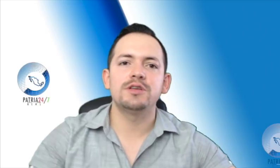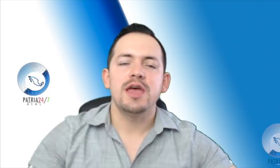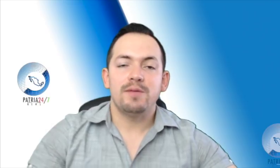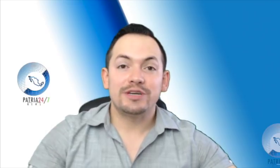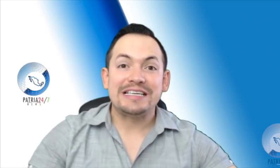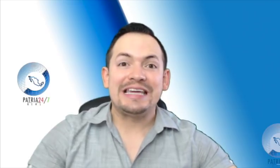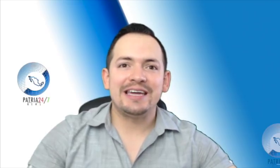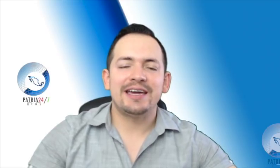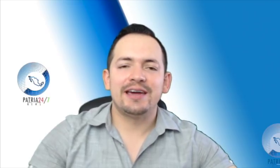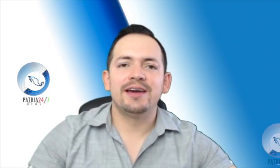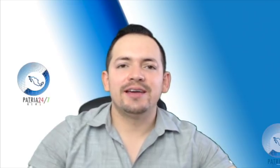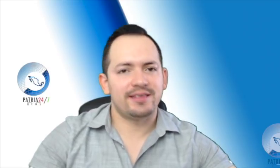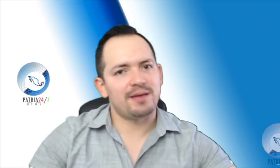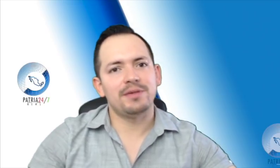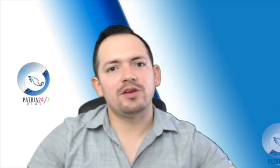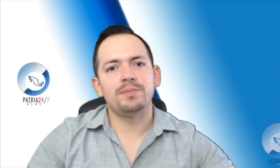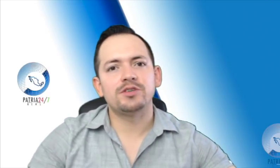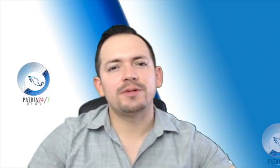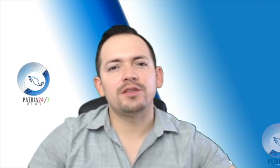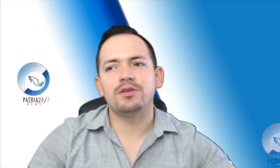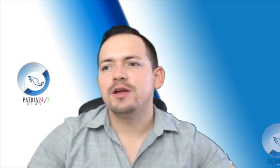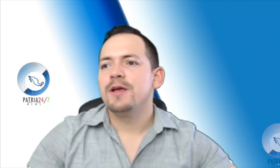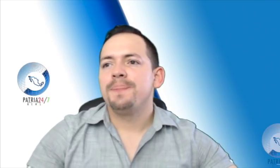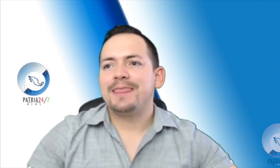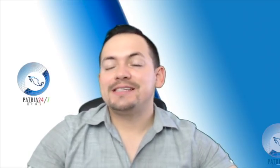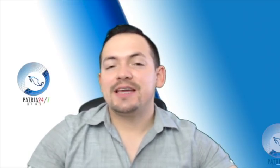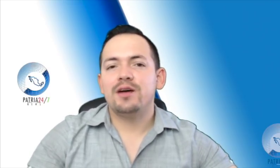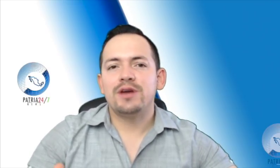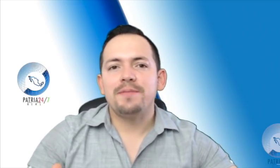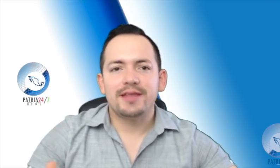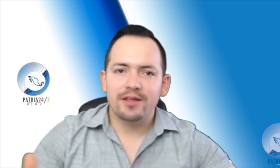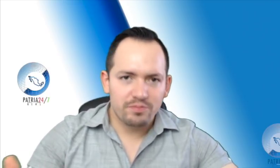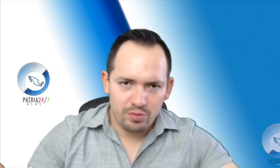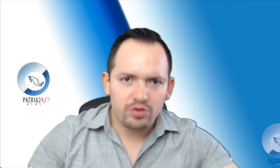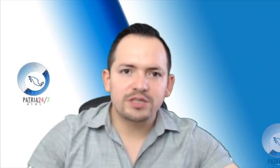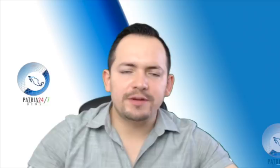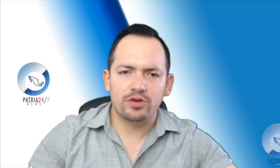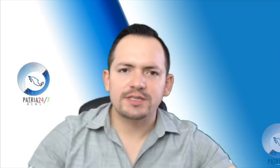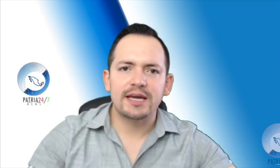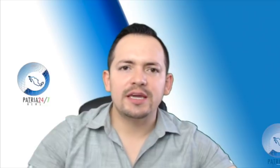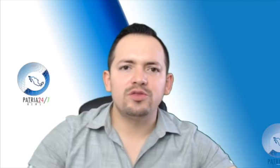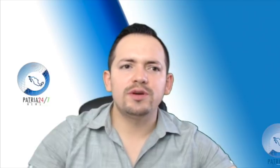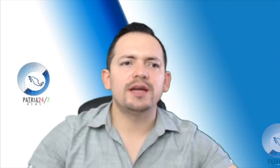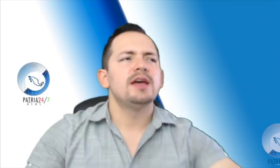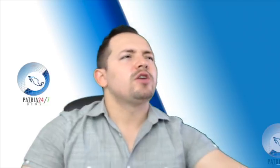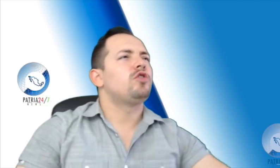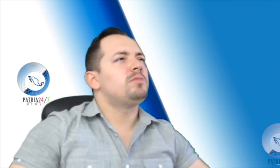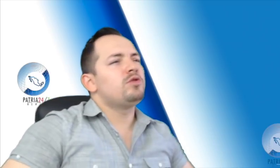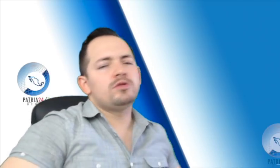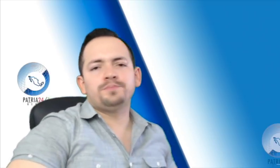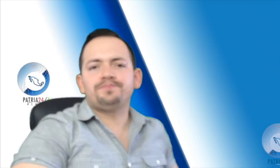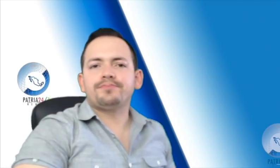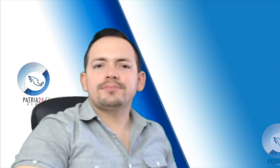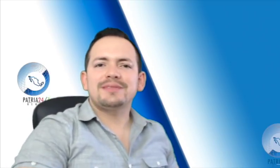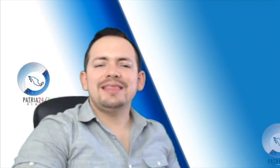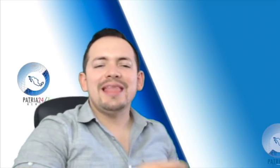todos modos, pues sí, también López Obrador decía una verdad un poco espinosa y dura,